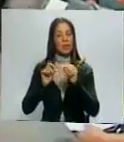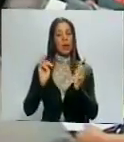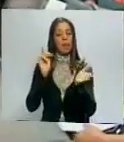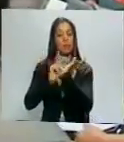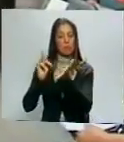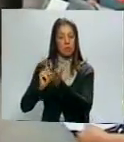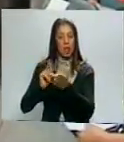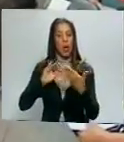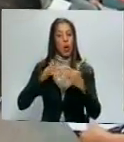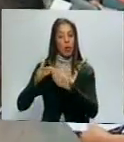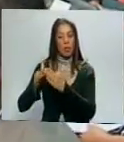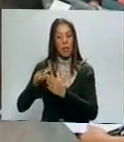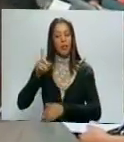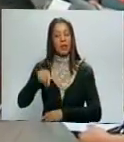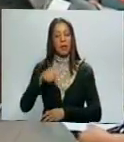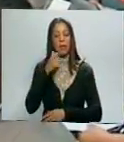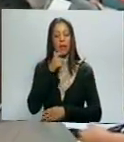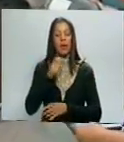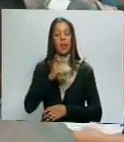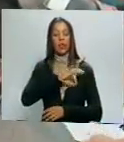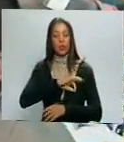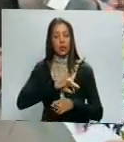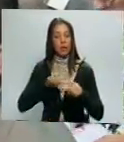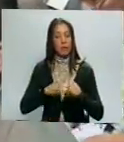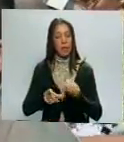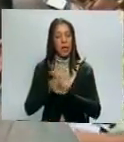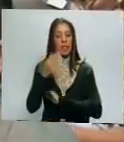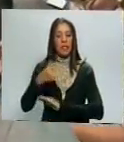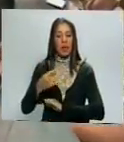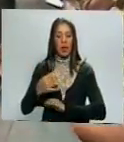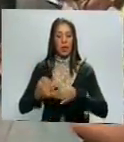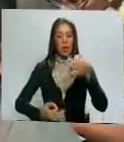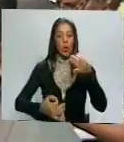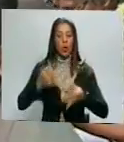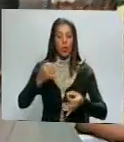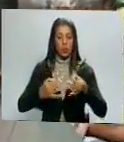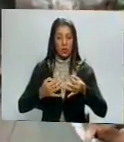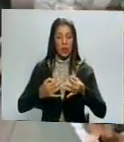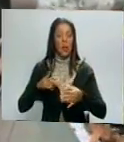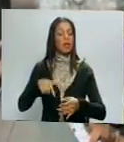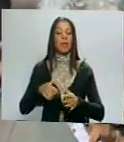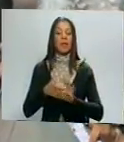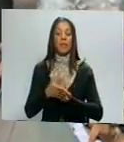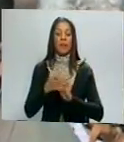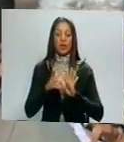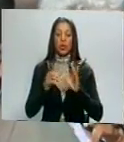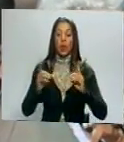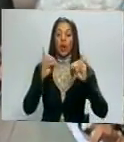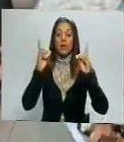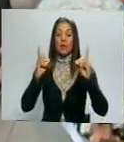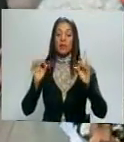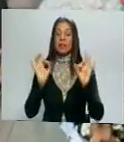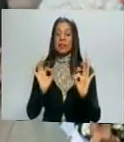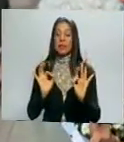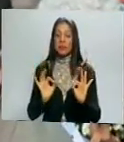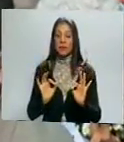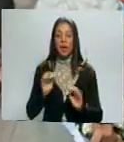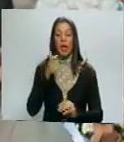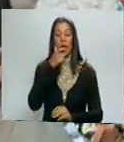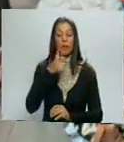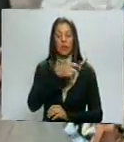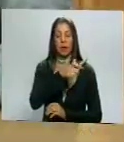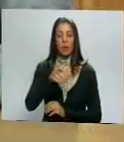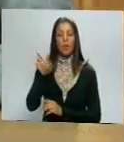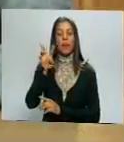participativo, así como al Estado social de derecho y de justicia, como doctrina esencial de la República Bolivariana